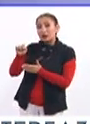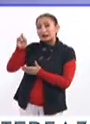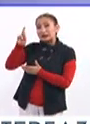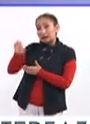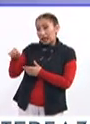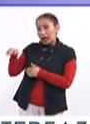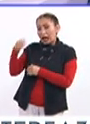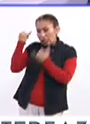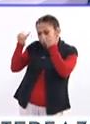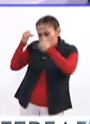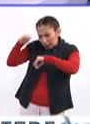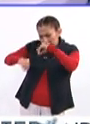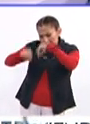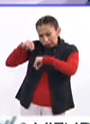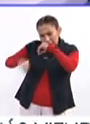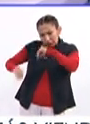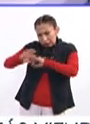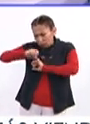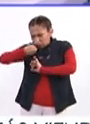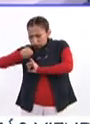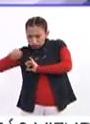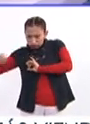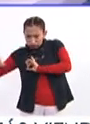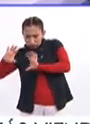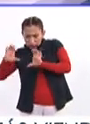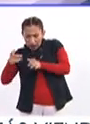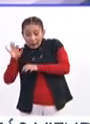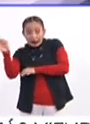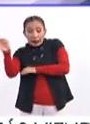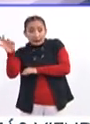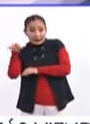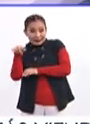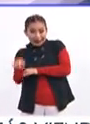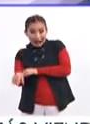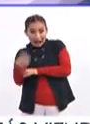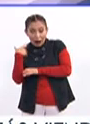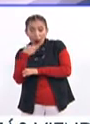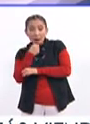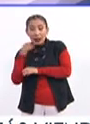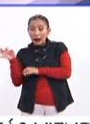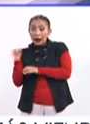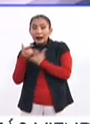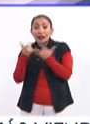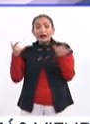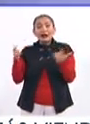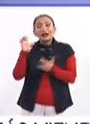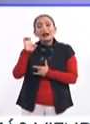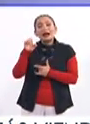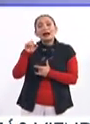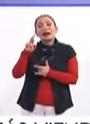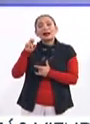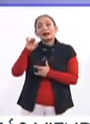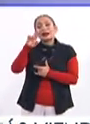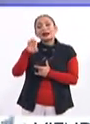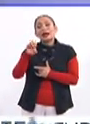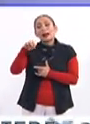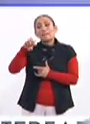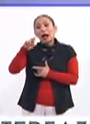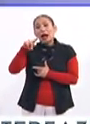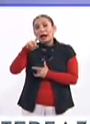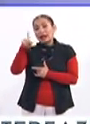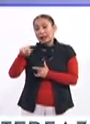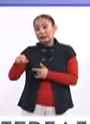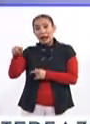mexicana están creando y le han dado la posibilidad al historiador, al doctor Enrique Márquez, de crear esta